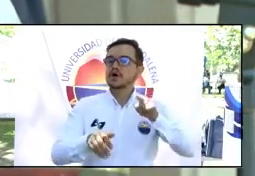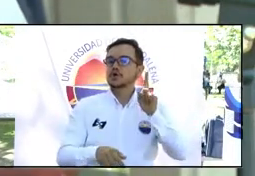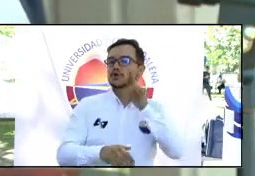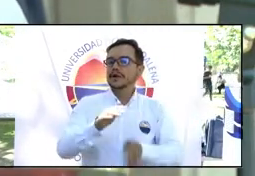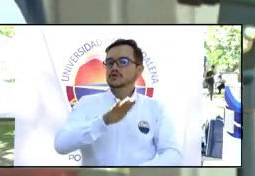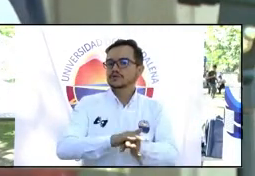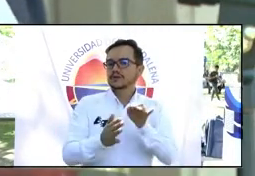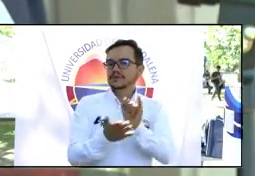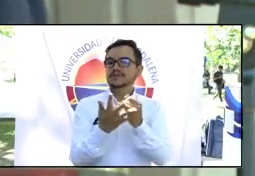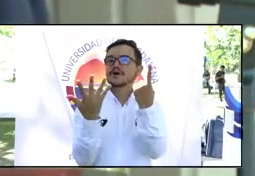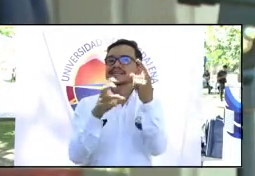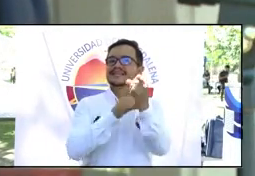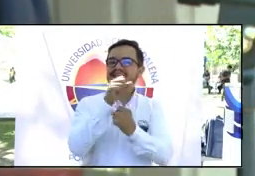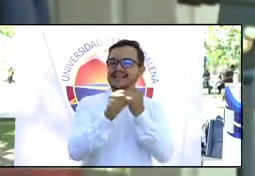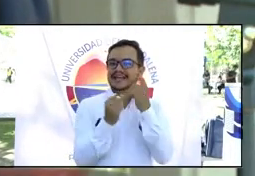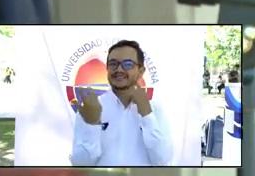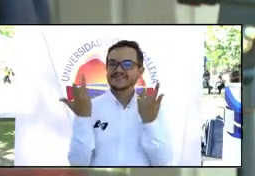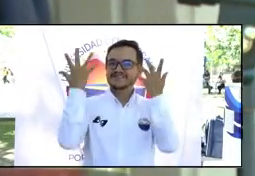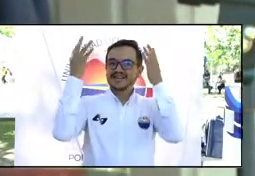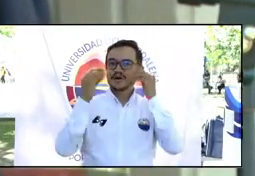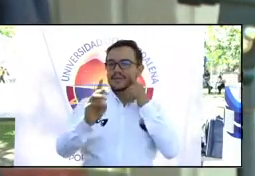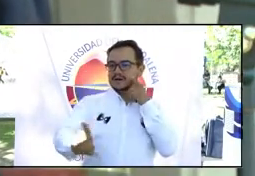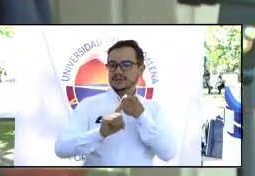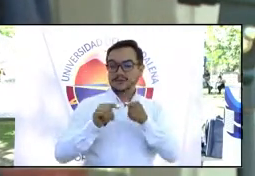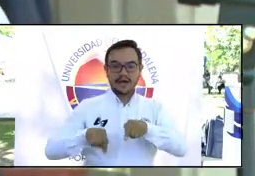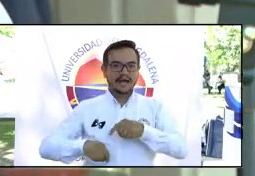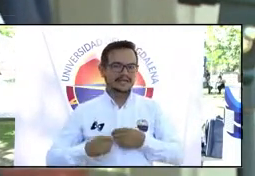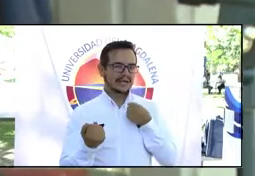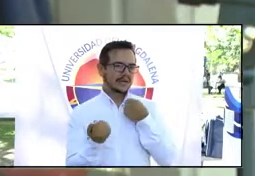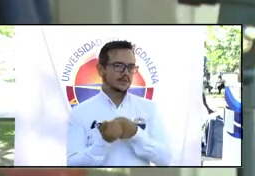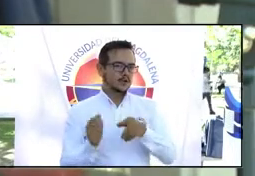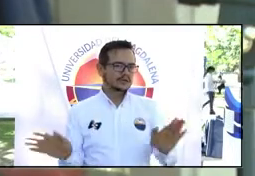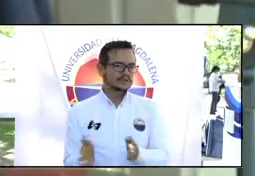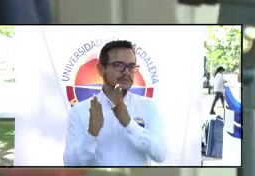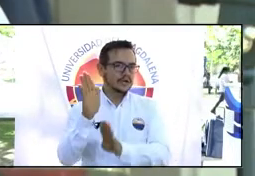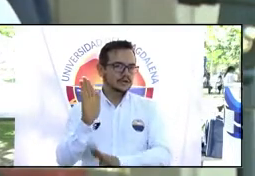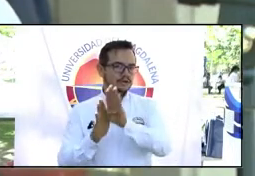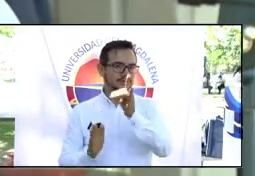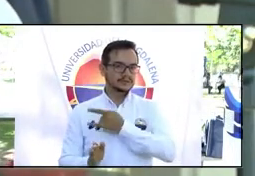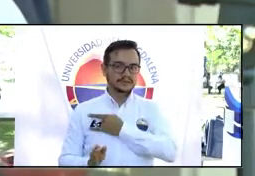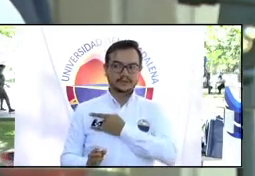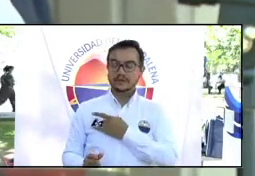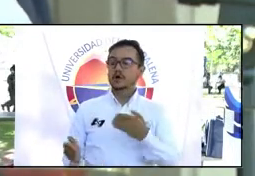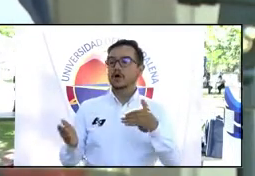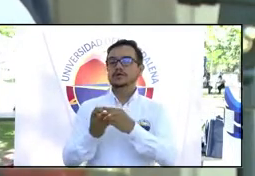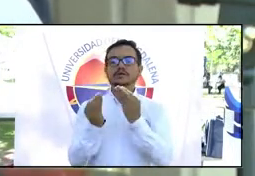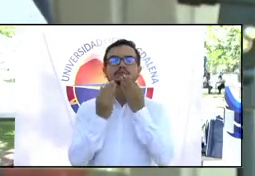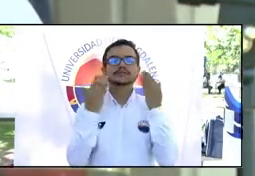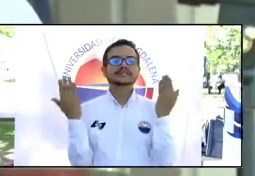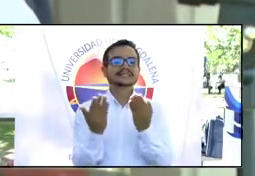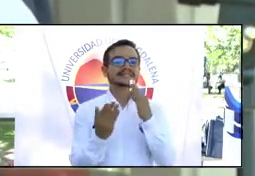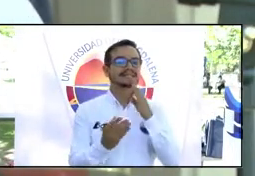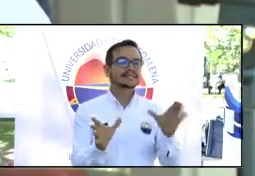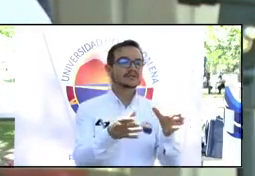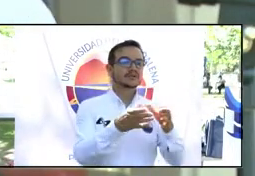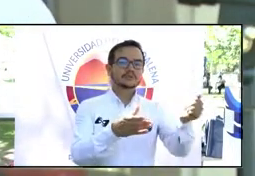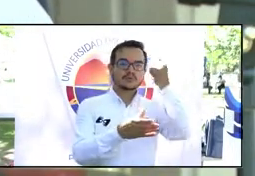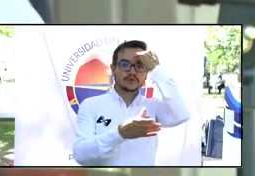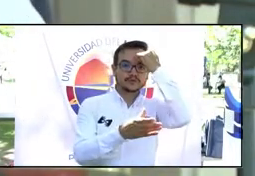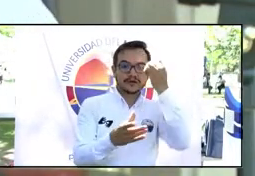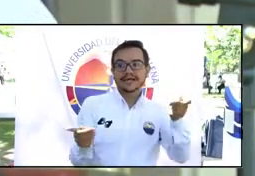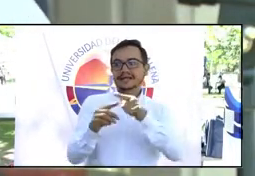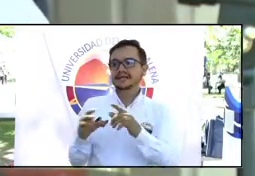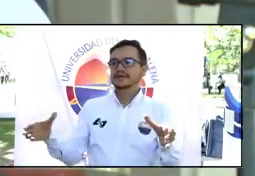años sembrando y pensando lo que queremos para nuestra universidad. Así que nuevamente muchas gracias, profesores, profesoras, y sobre todo a nuestros estudiantes